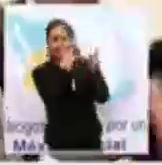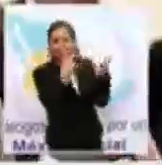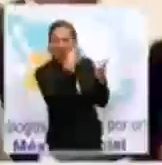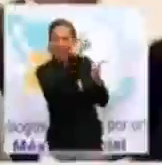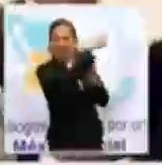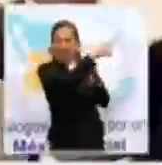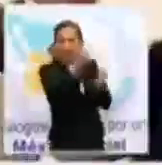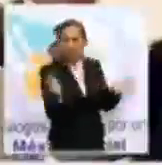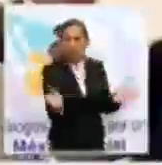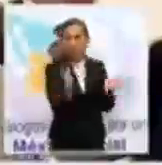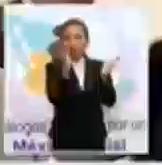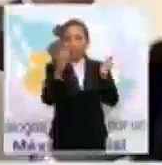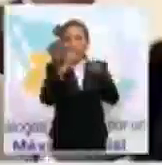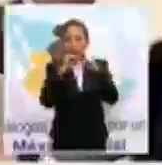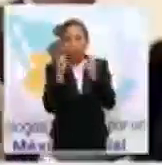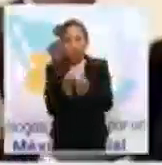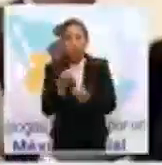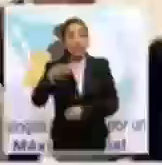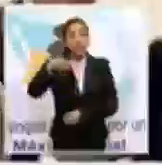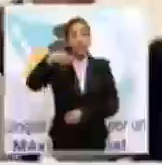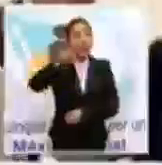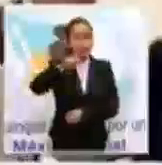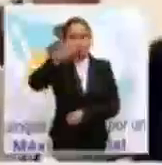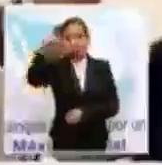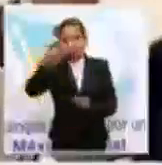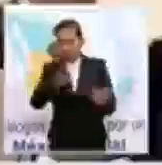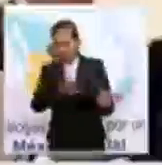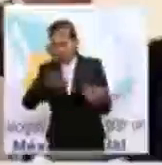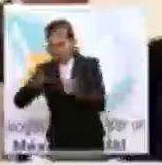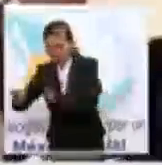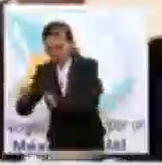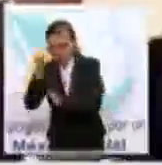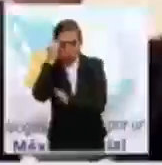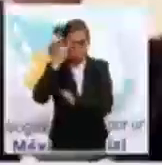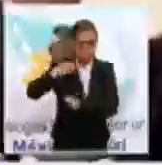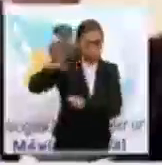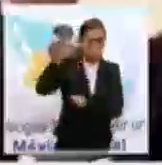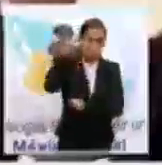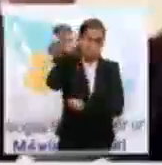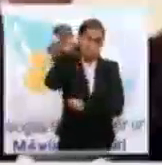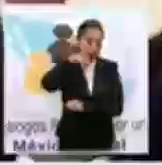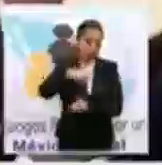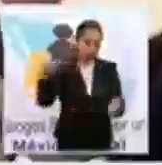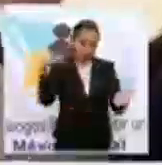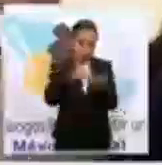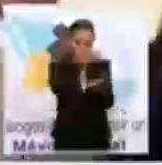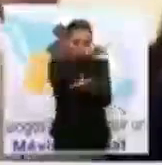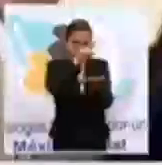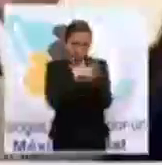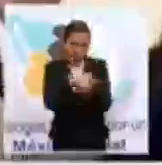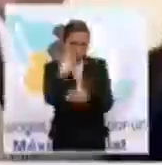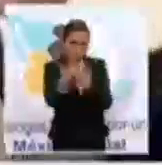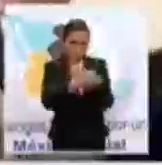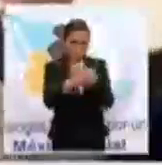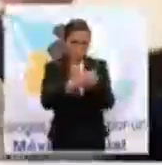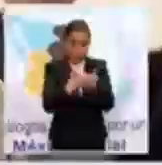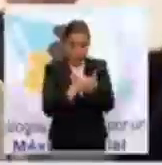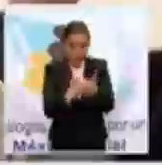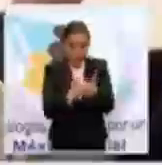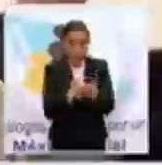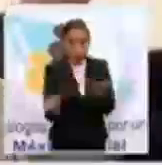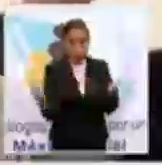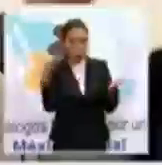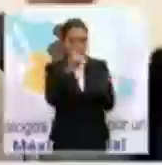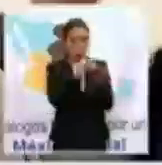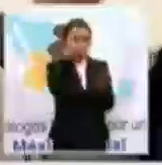su momento, o las organizaciones. Pero el otro lado se nos ha olvidado, ¿no? Yo creo que ojalá en esta ley que venga, ¿no? De la